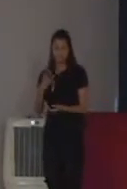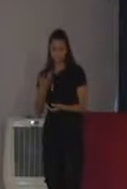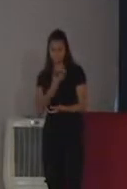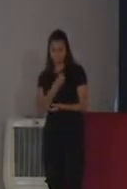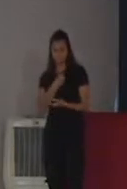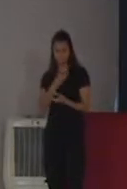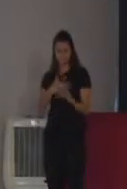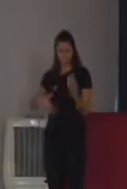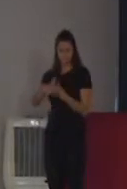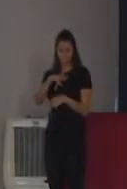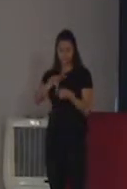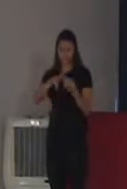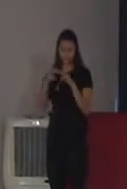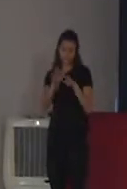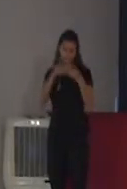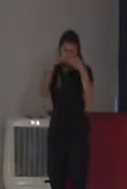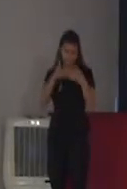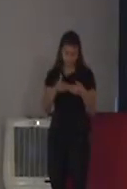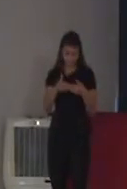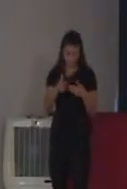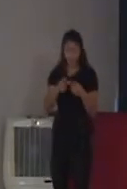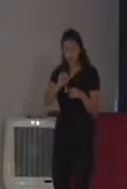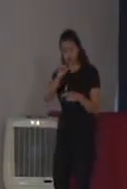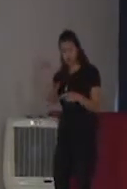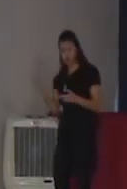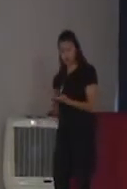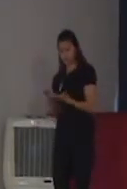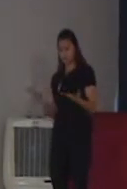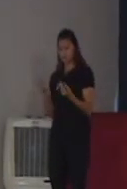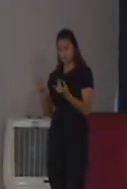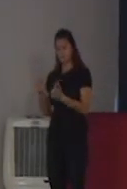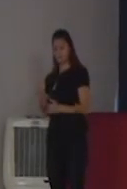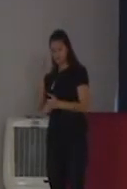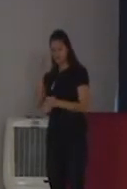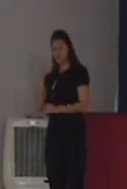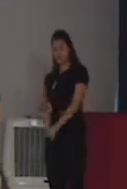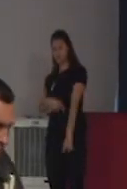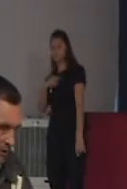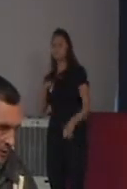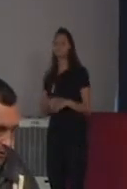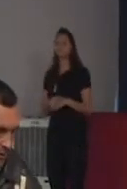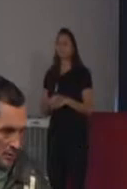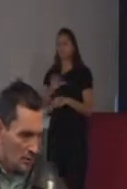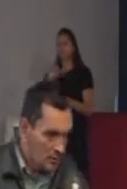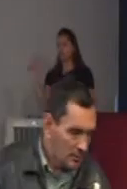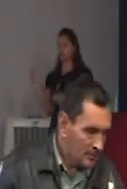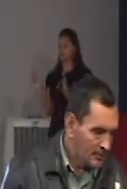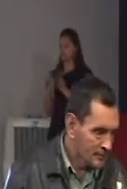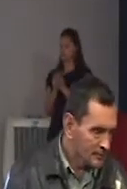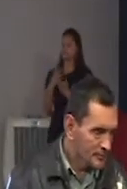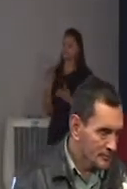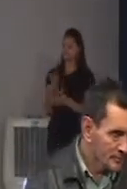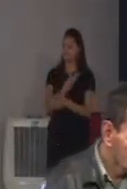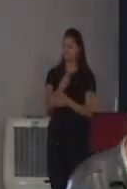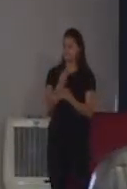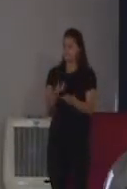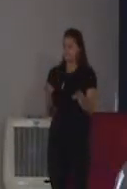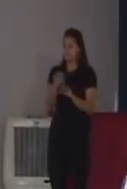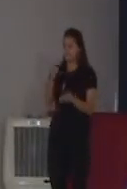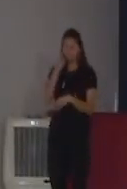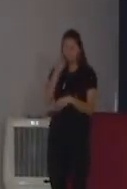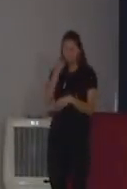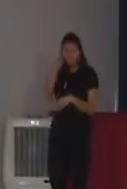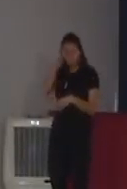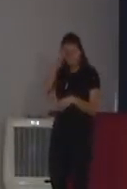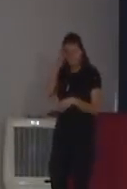en términos de discapacidad. Pero otro elemento, digamos, que es para ya para terminar, que me estoy alargando, otro elemento que para nosotros tiene que ser fundamental es que